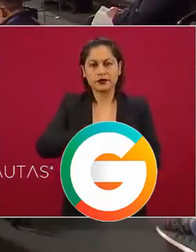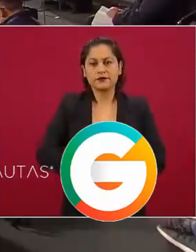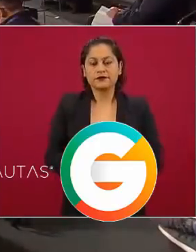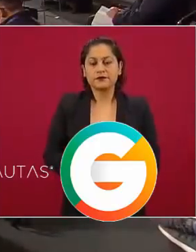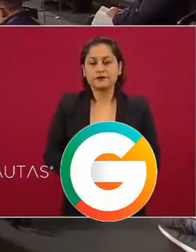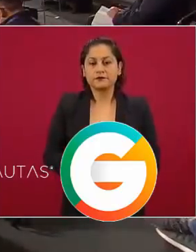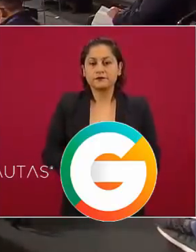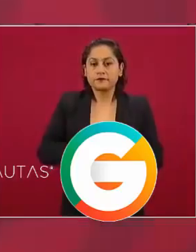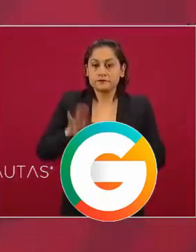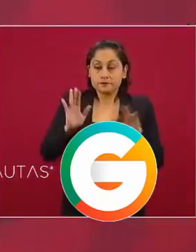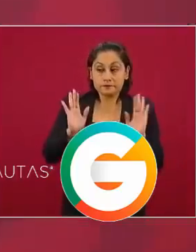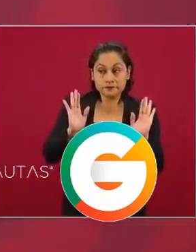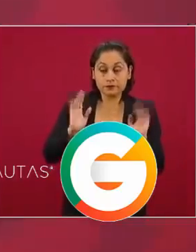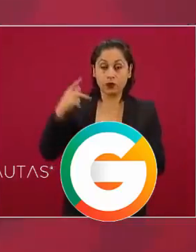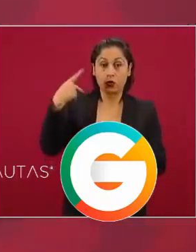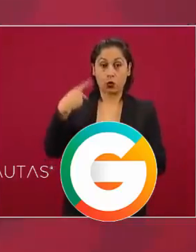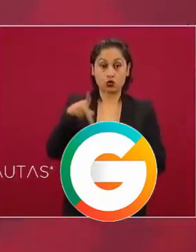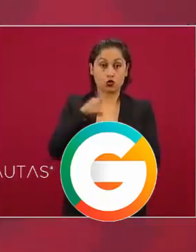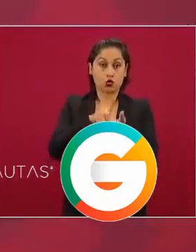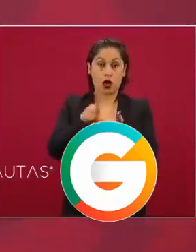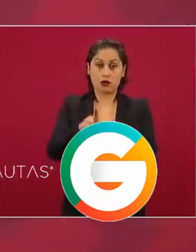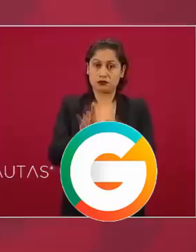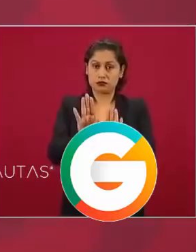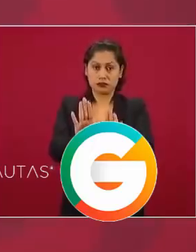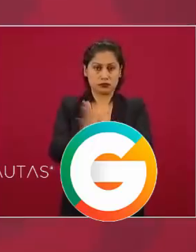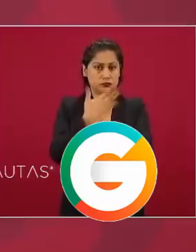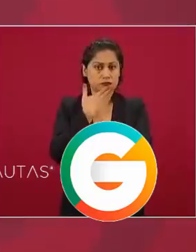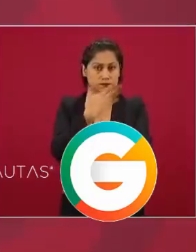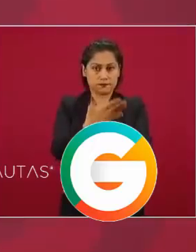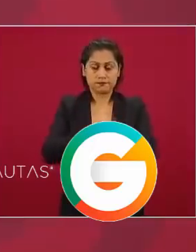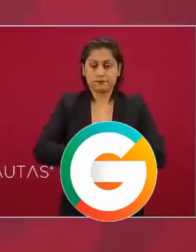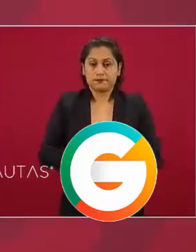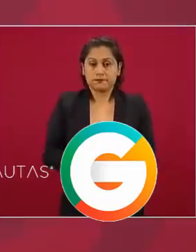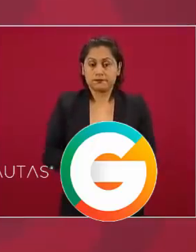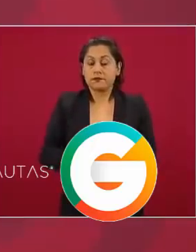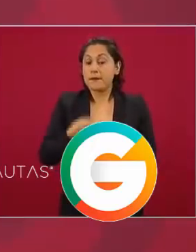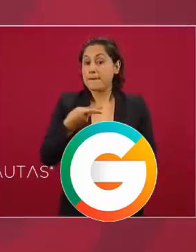su derecho, nada más que no hay